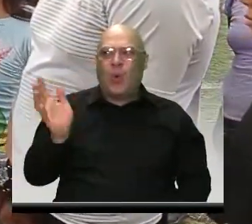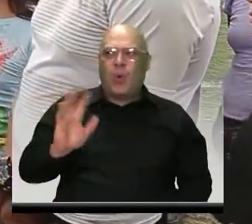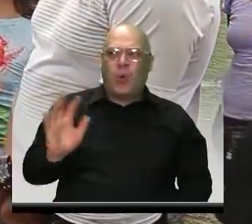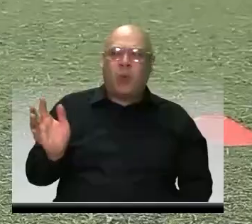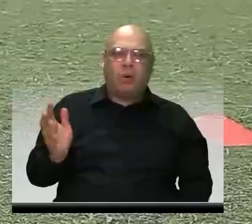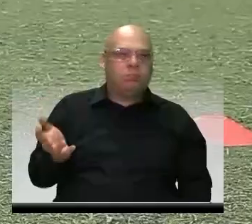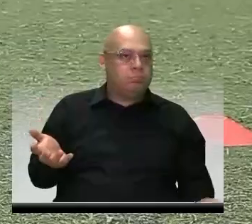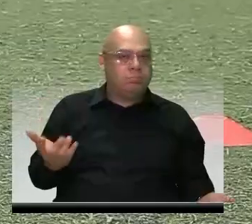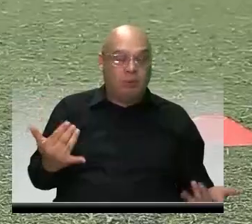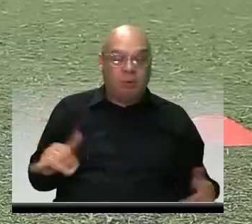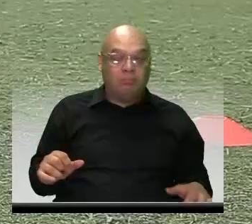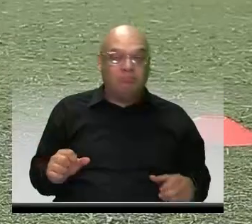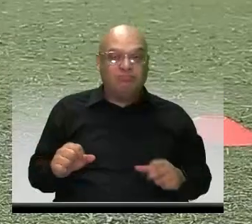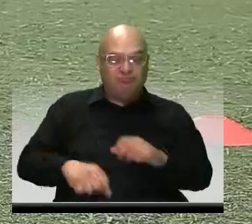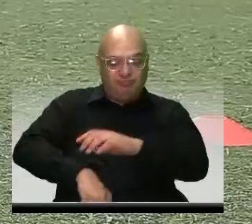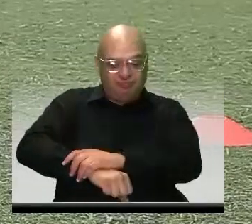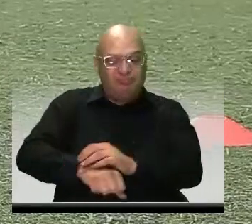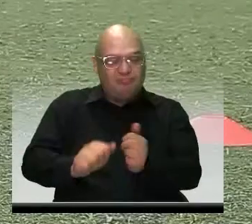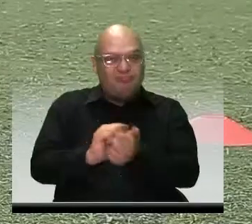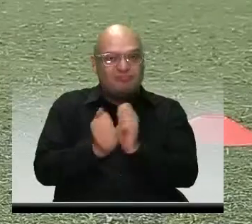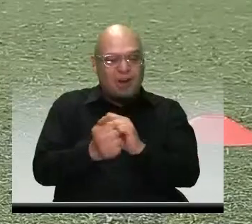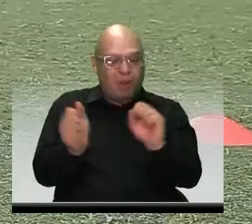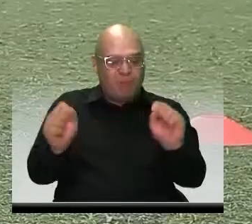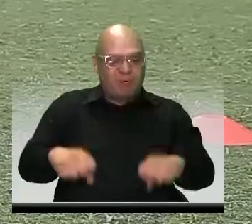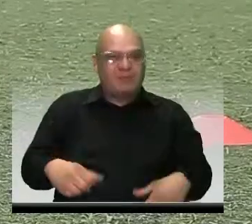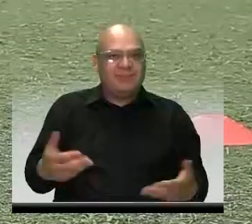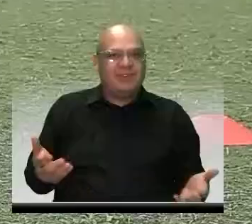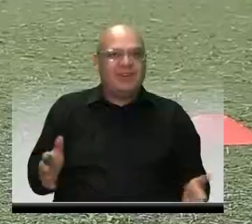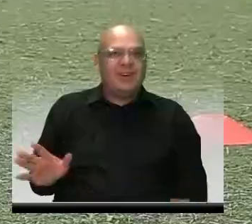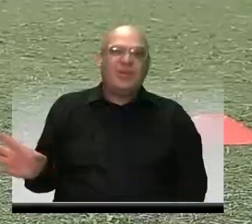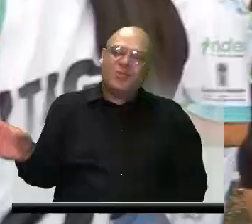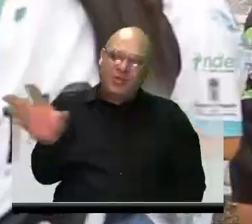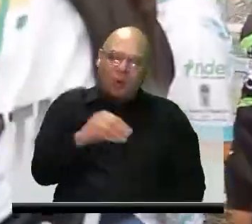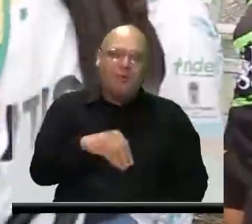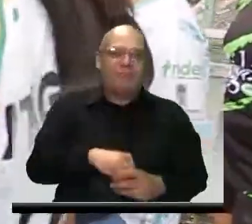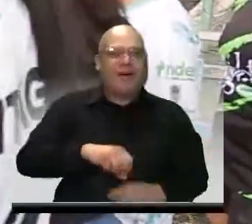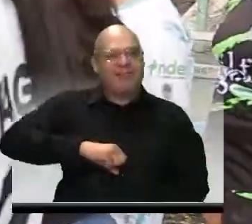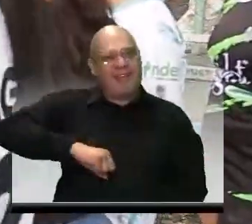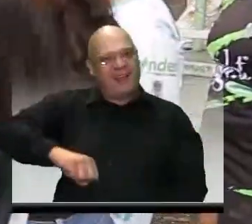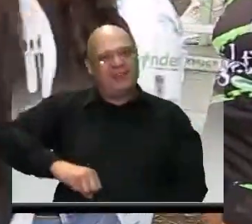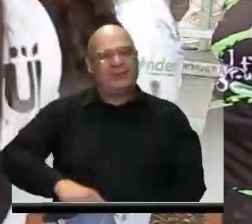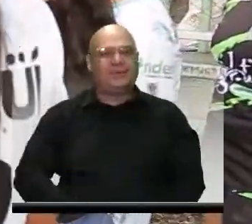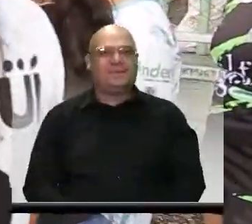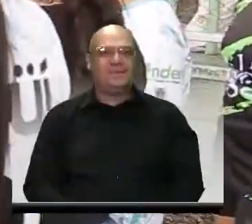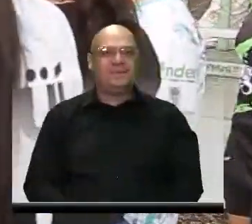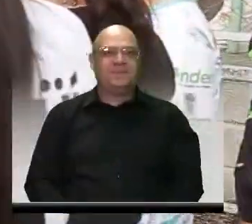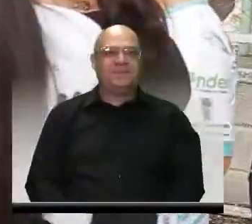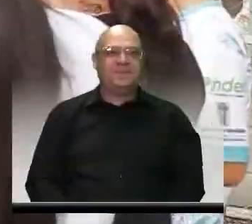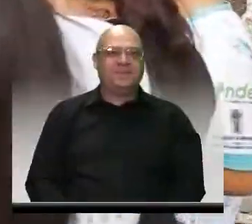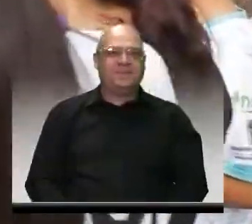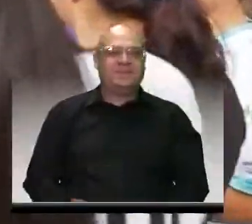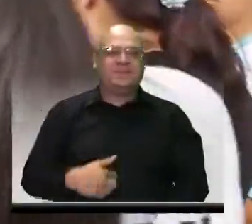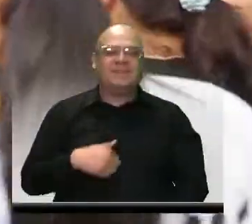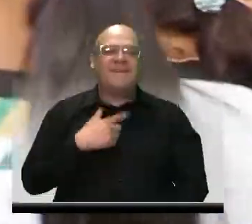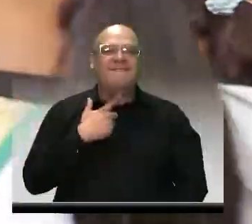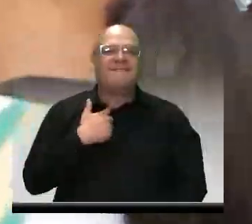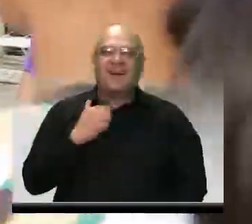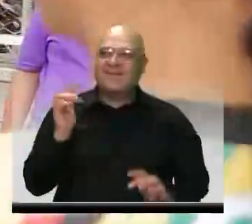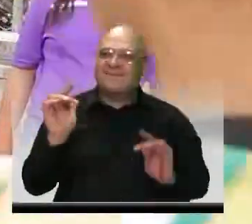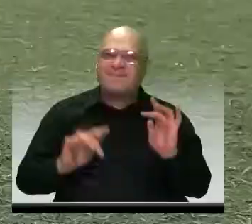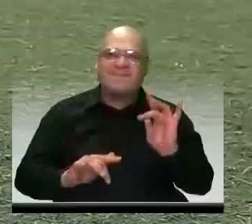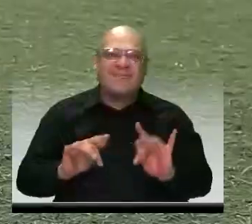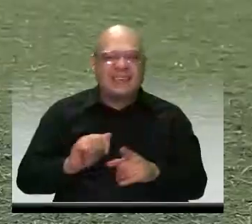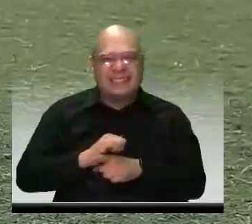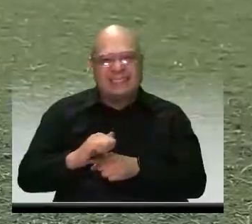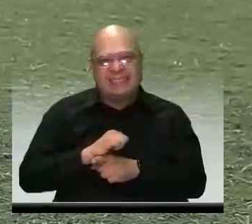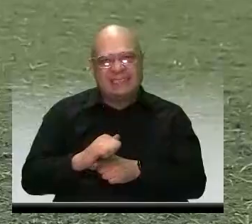sí se puede porque todos tenemos los mismos derechos. Lo que me gusta de asistir a estos entrenamientos es